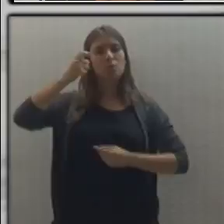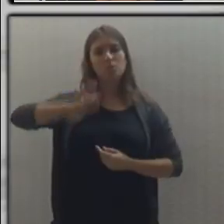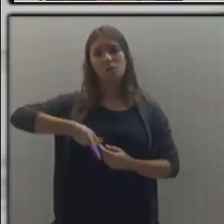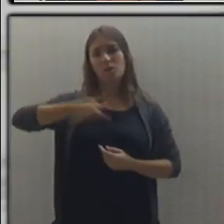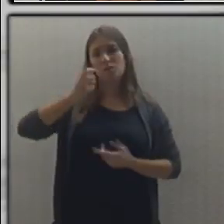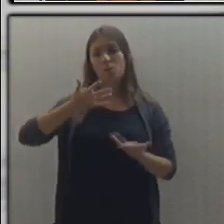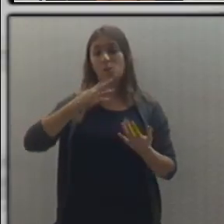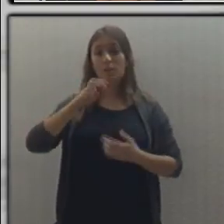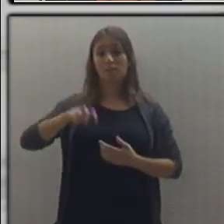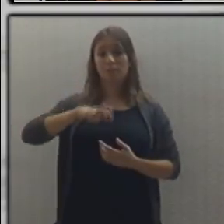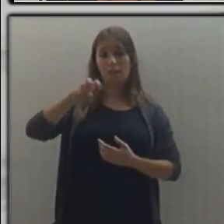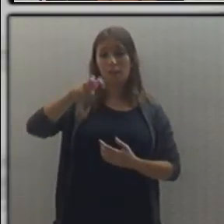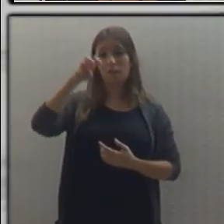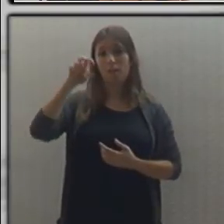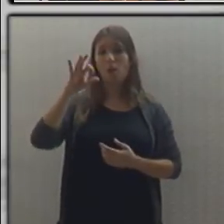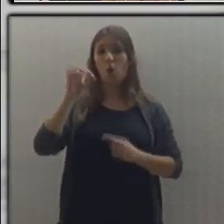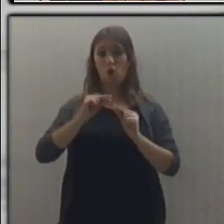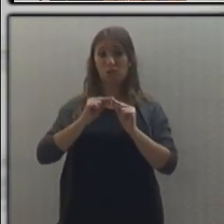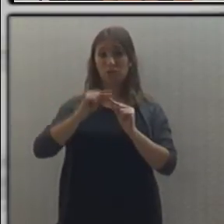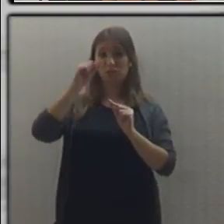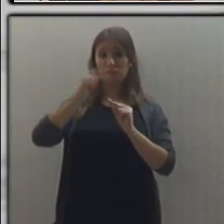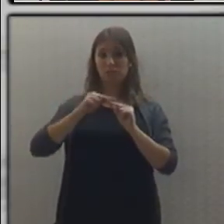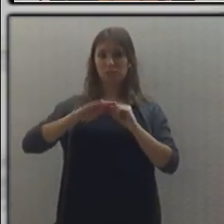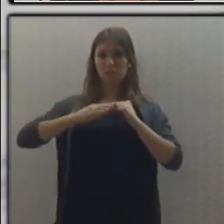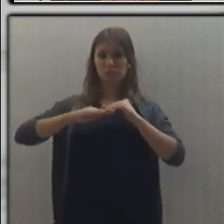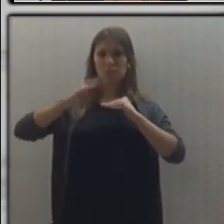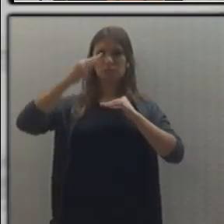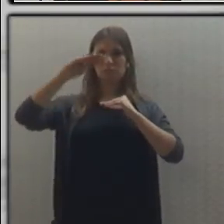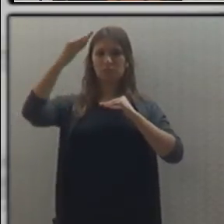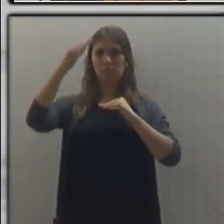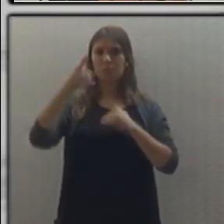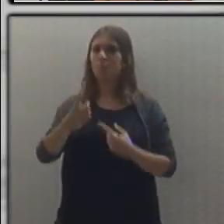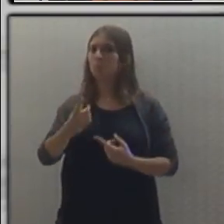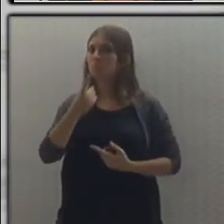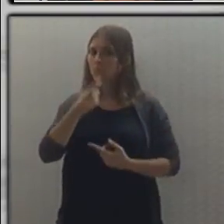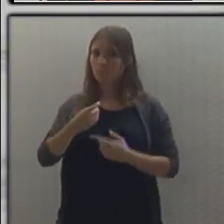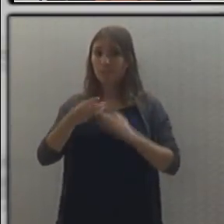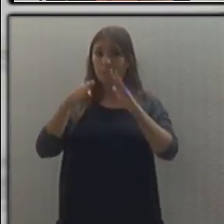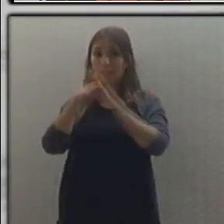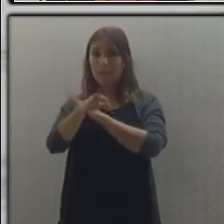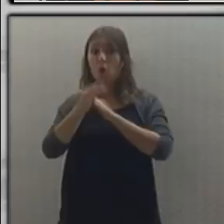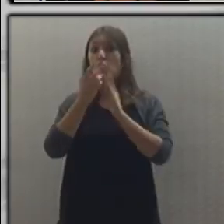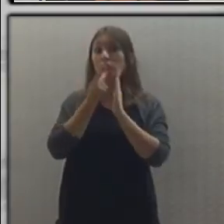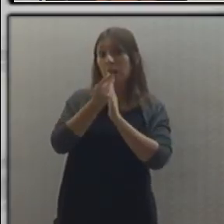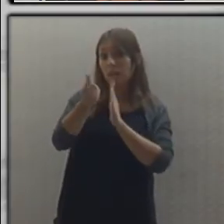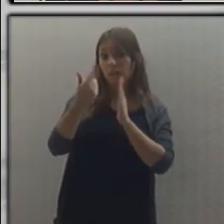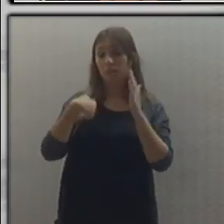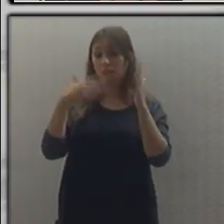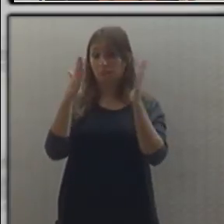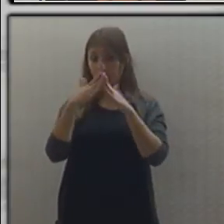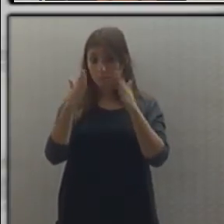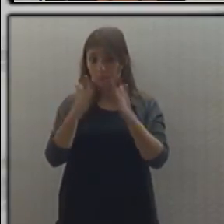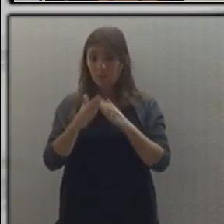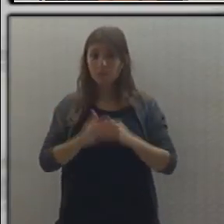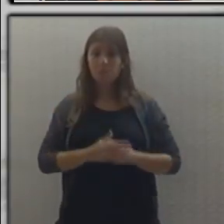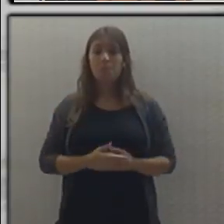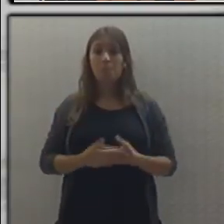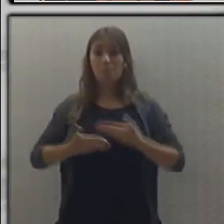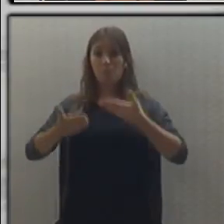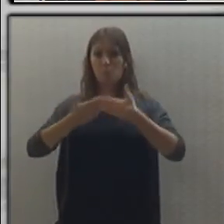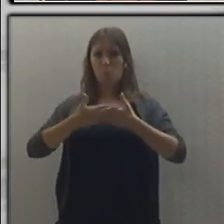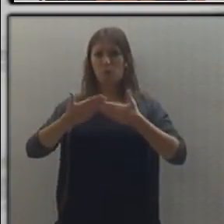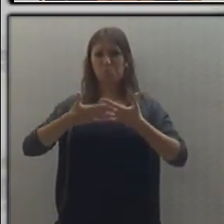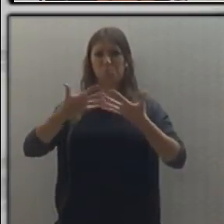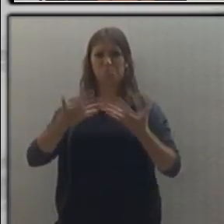Pues las escaleras, peldaños que hay en el acceso que dificultan la entrada y la salida a la vivienda, puertas con